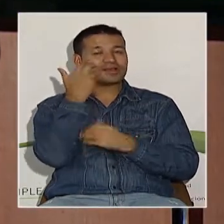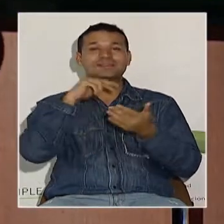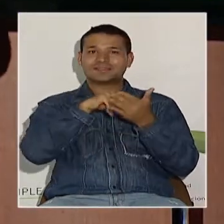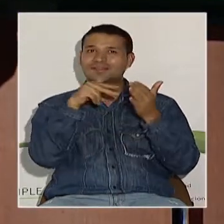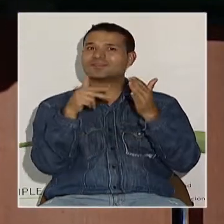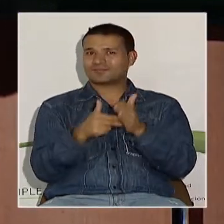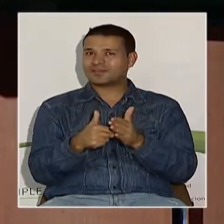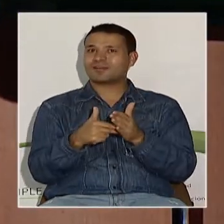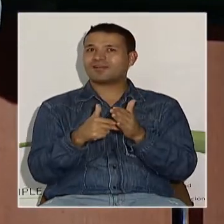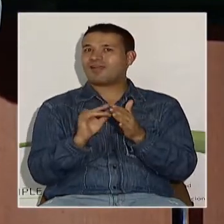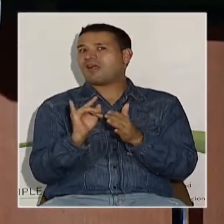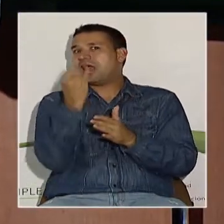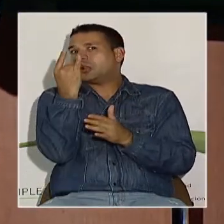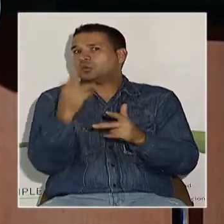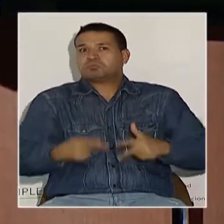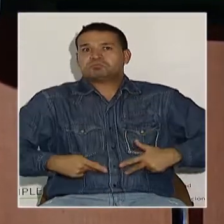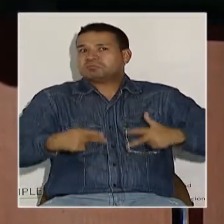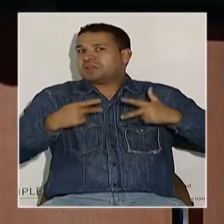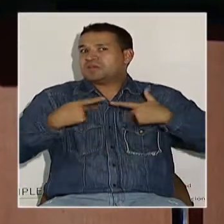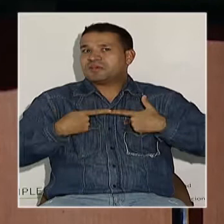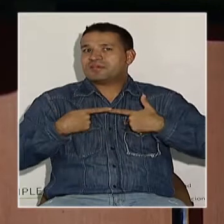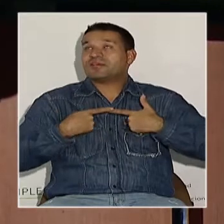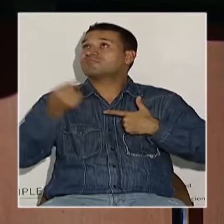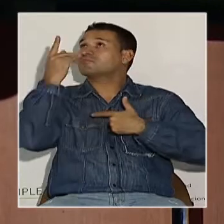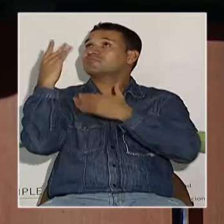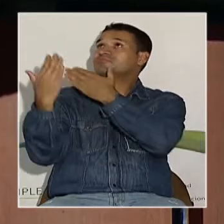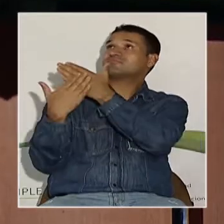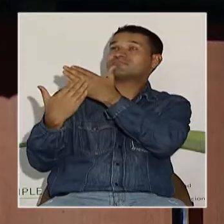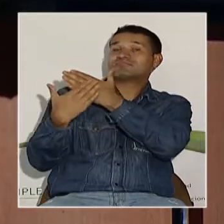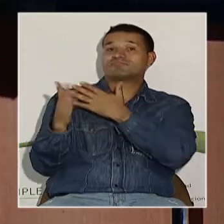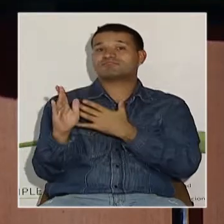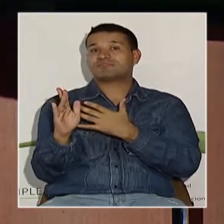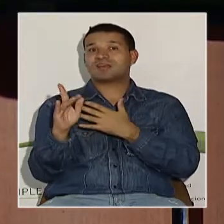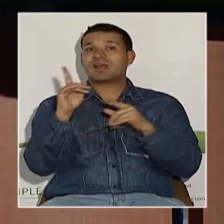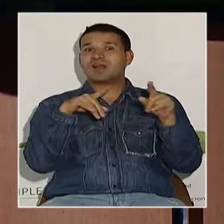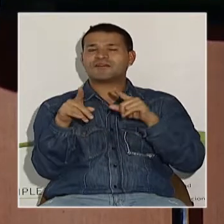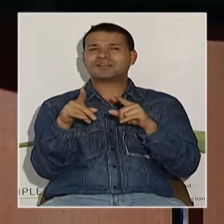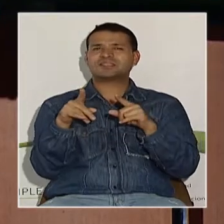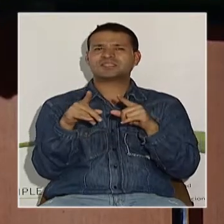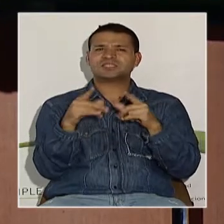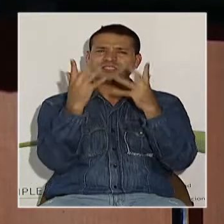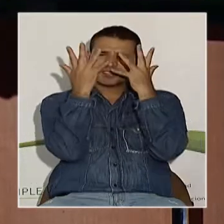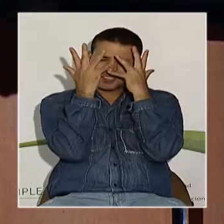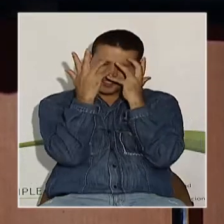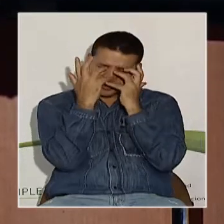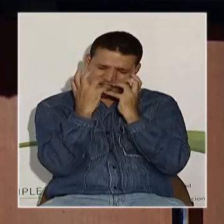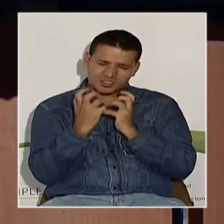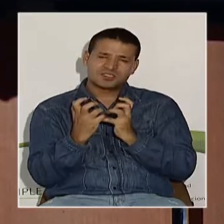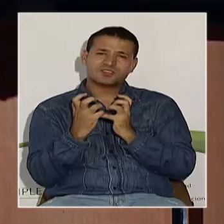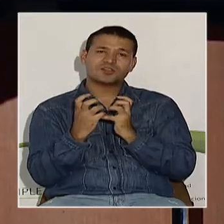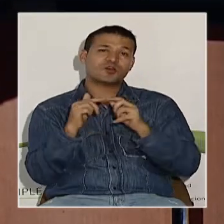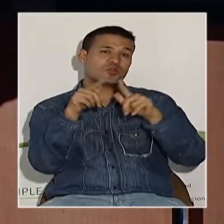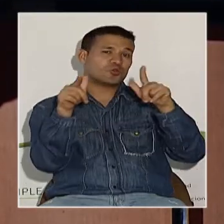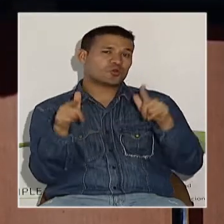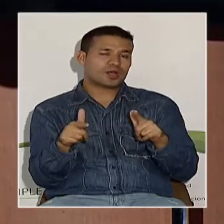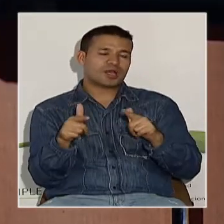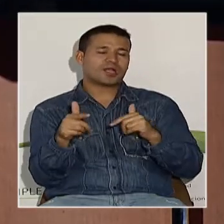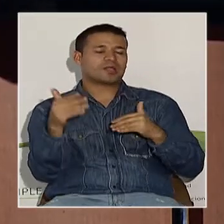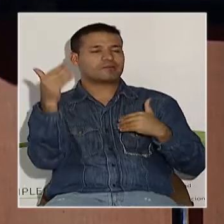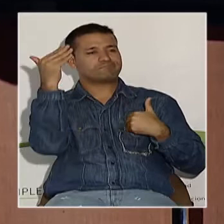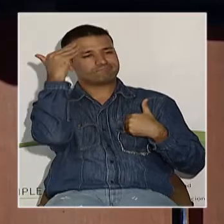es ineludible al ser humano. Es desastrosa en algunos momentos, pero hay lugares y momentos en donde los